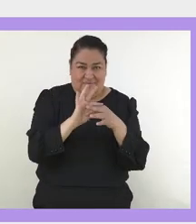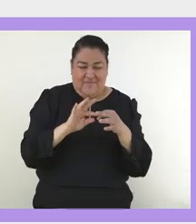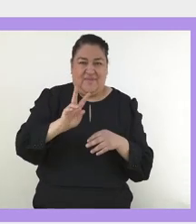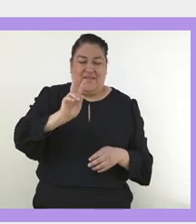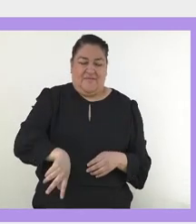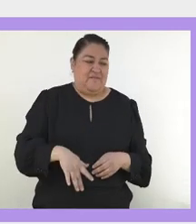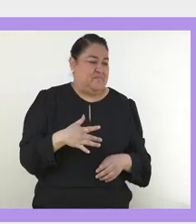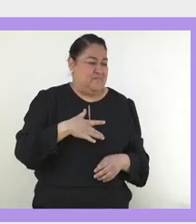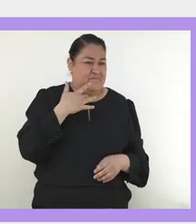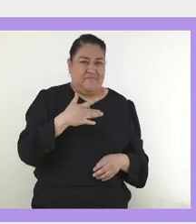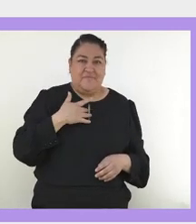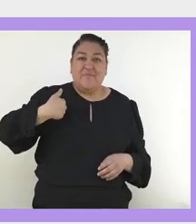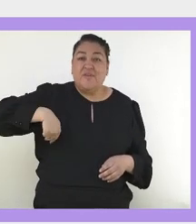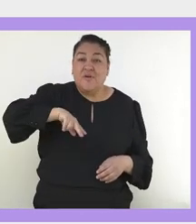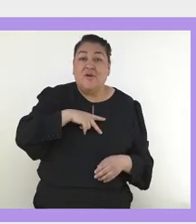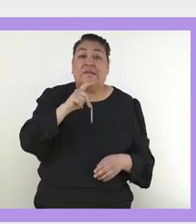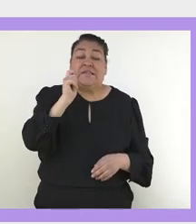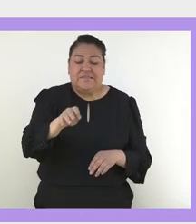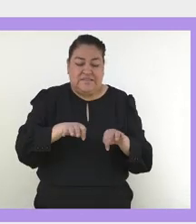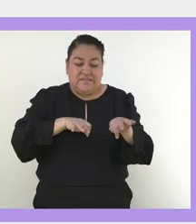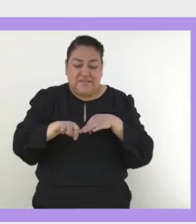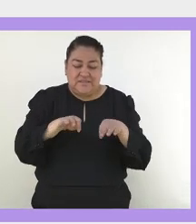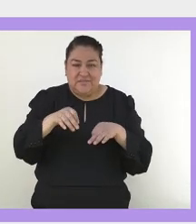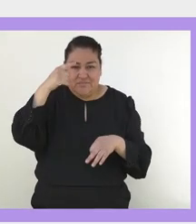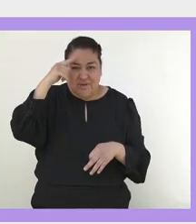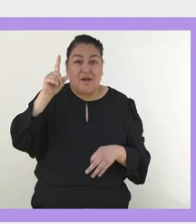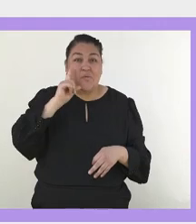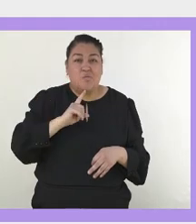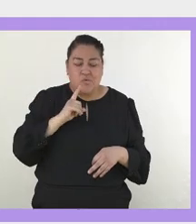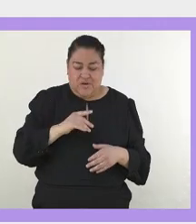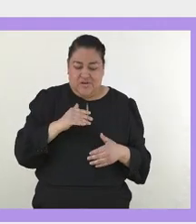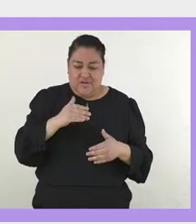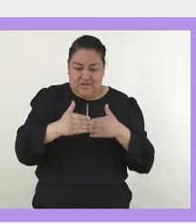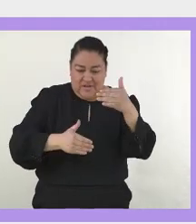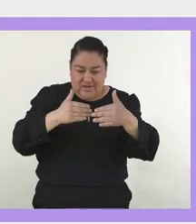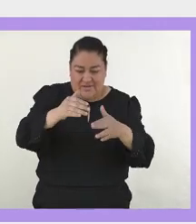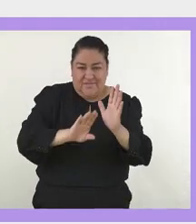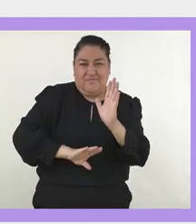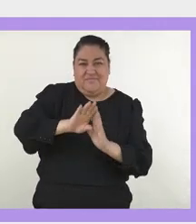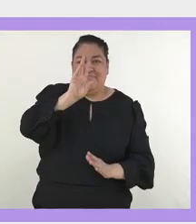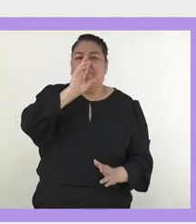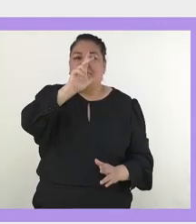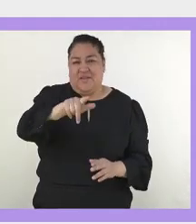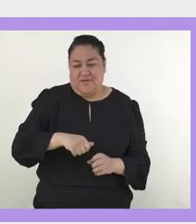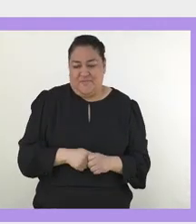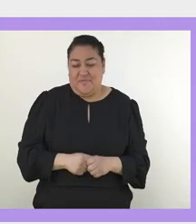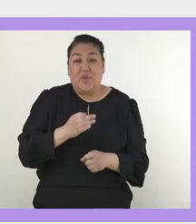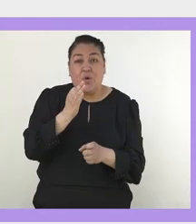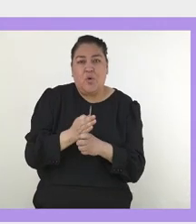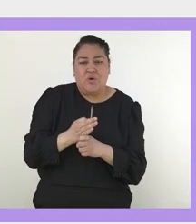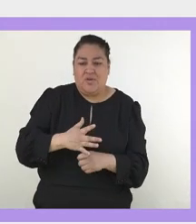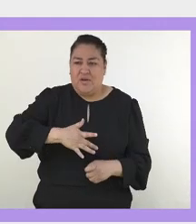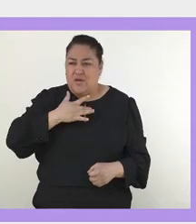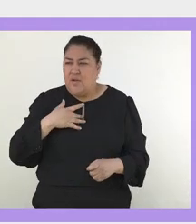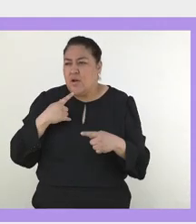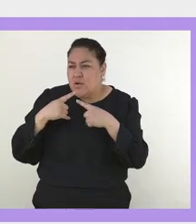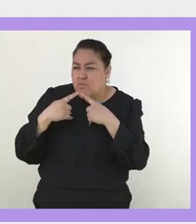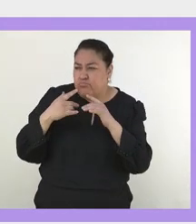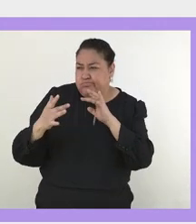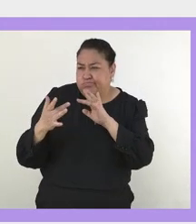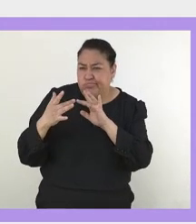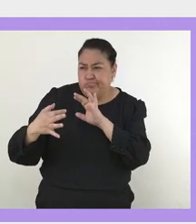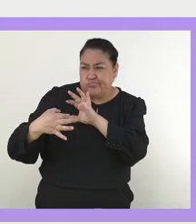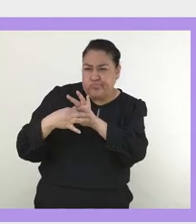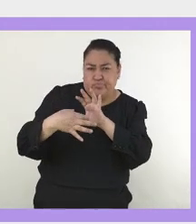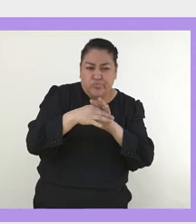verdad Trabajamos para y por el fútbol femenil entonces creo que hoy estamos hablando el mismo idioma Hoy estamos en